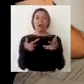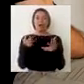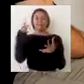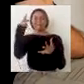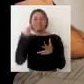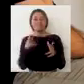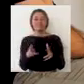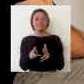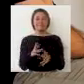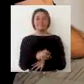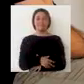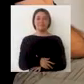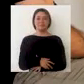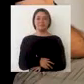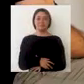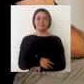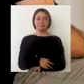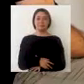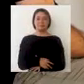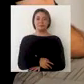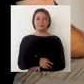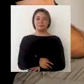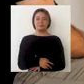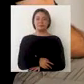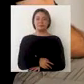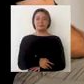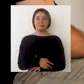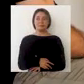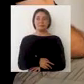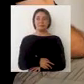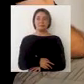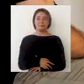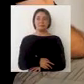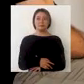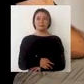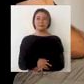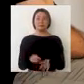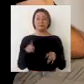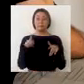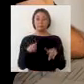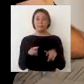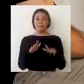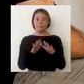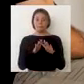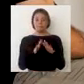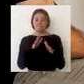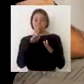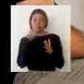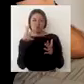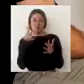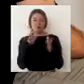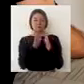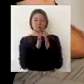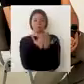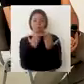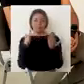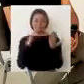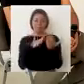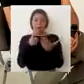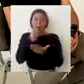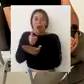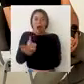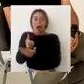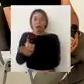fueron apareciendo experiencias un poco más basadas en una búsqueda más literaria, un poco más de autor. Y